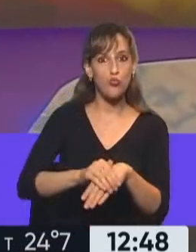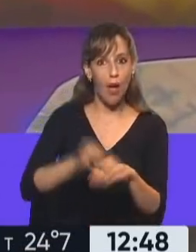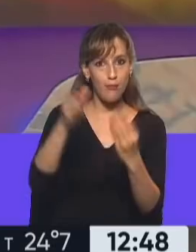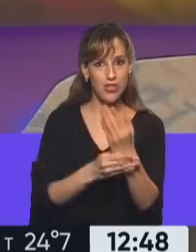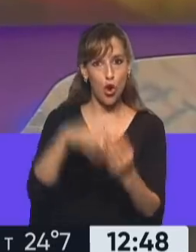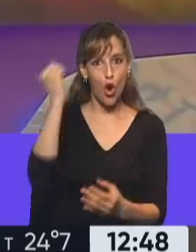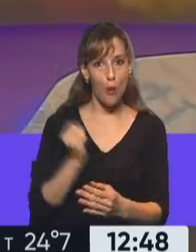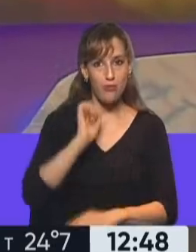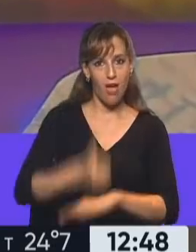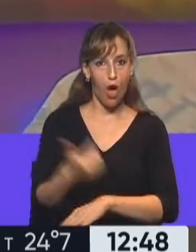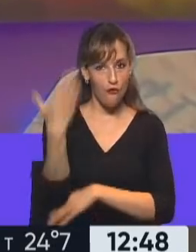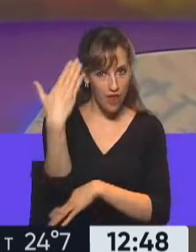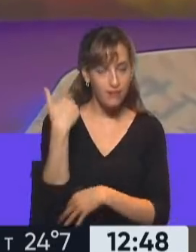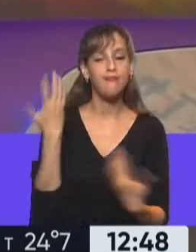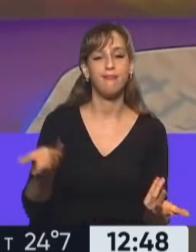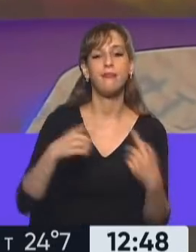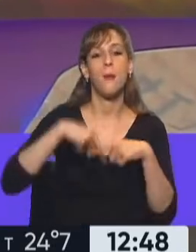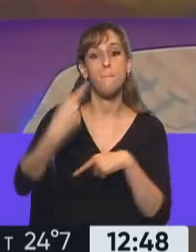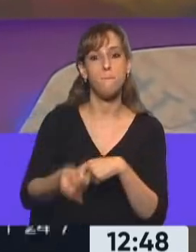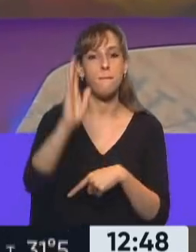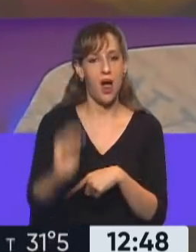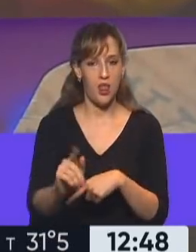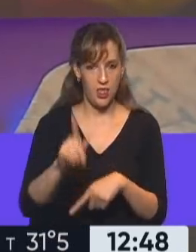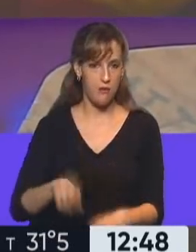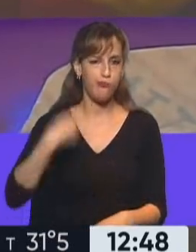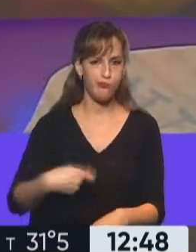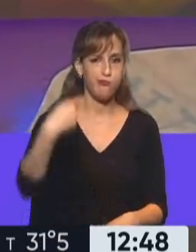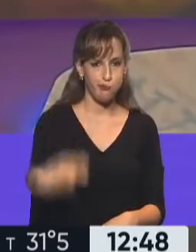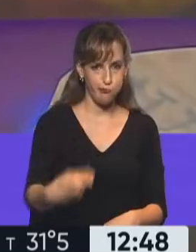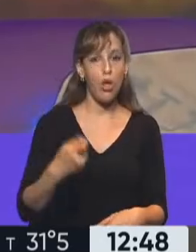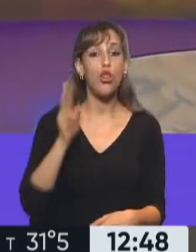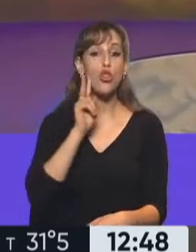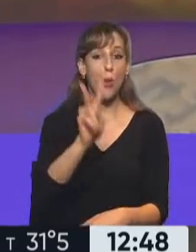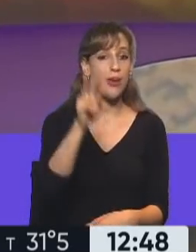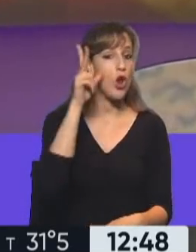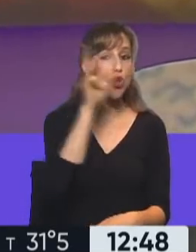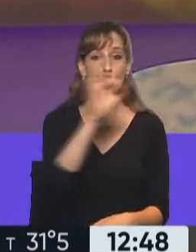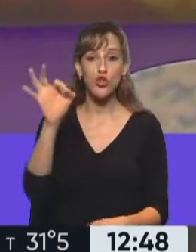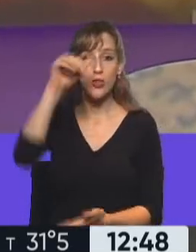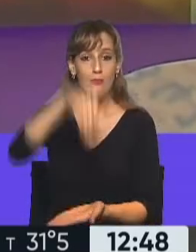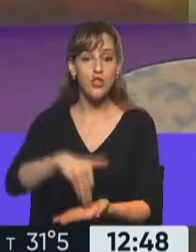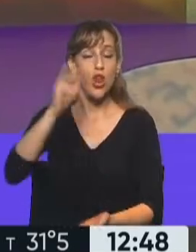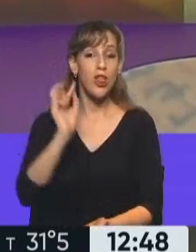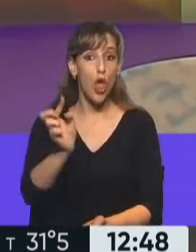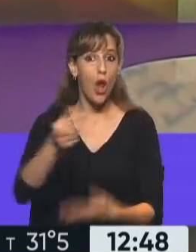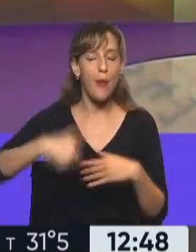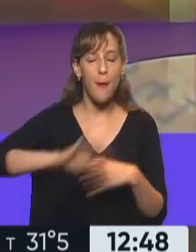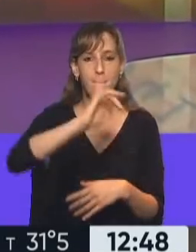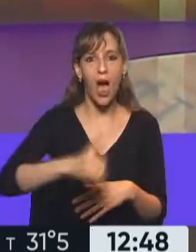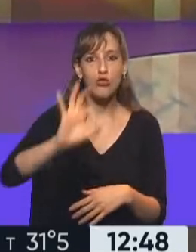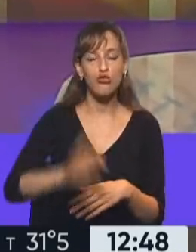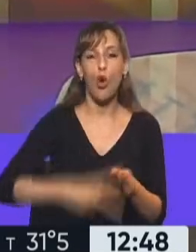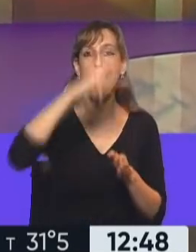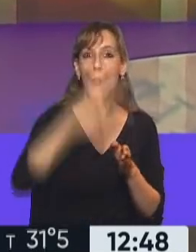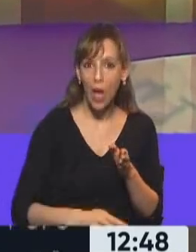martes. Nos queda desde ya un vencimiento de 2.800 millones de dólares de cara al futuro próximo en el mes de marzo y un calendario